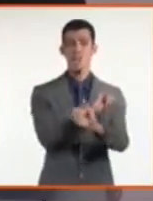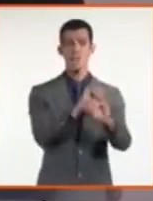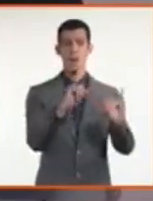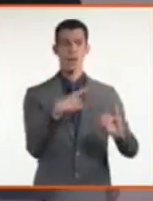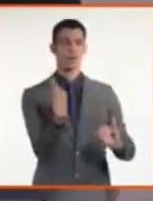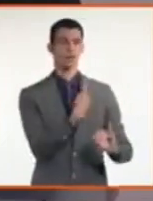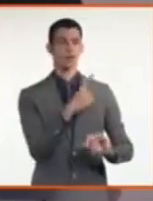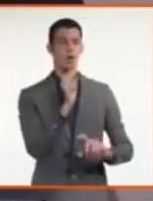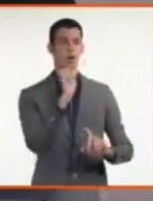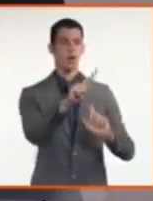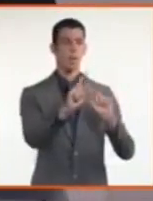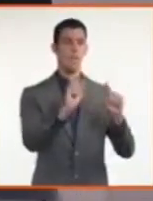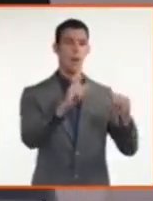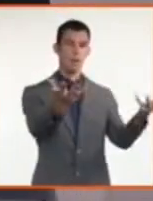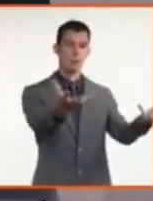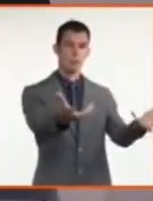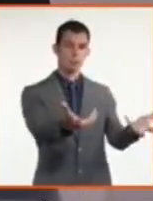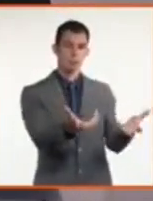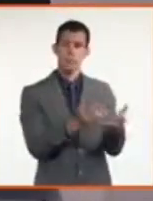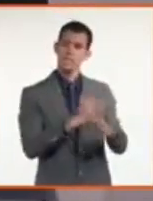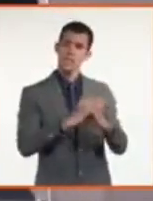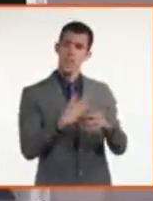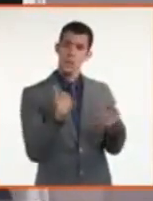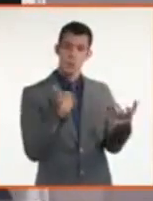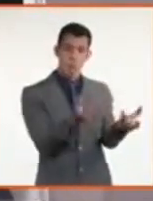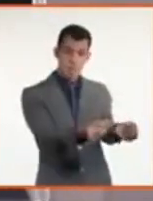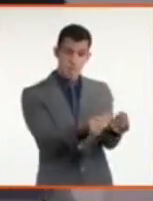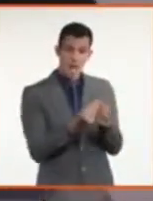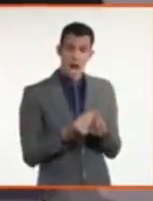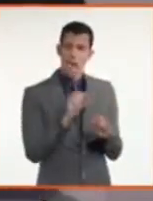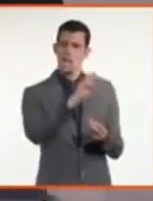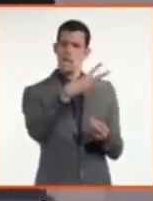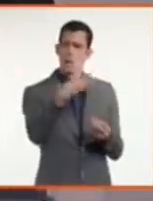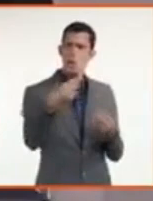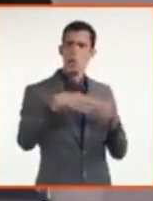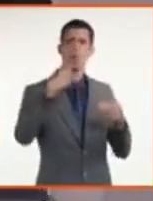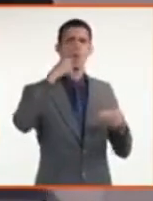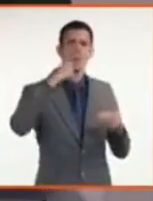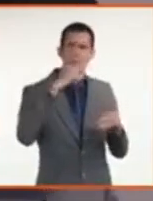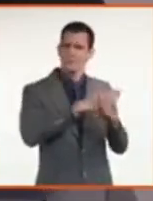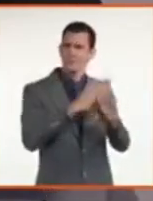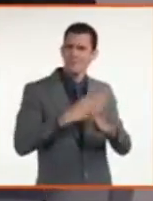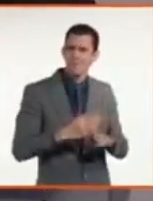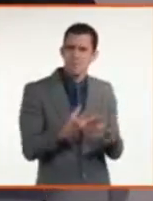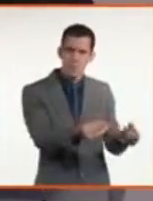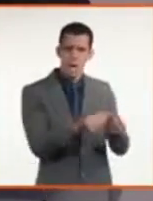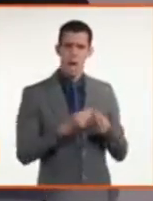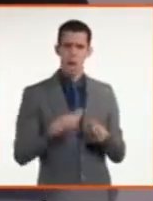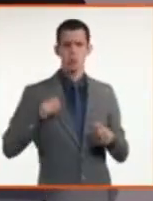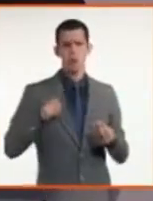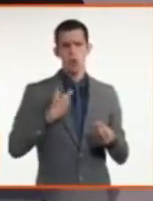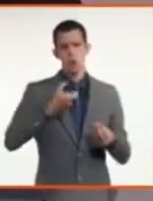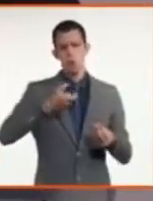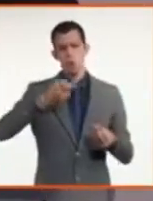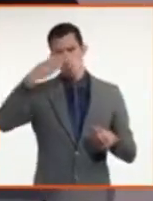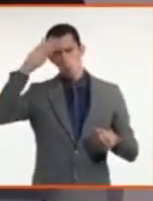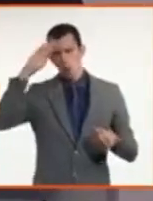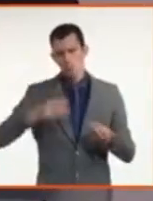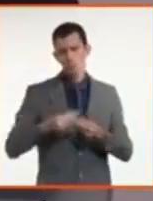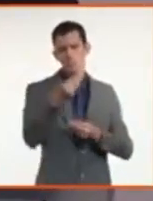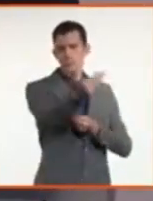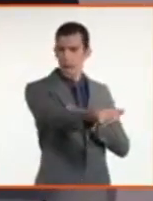lo hemos dicho varias veces dijimos que no estábamos todavía en el mercado que estamos dando un primer paso de la compra pero como el mercado cambiario